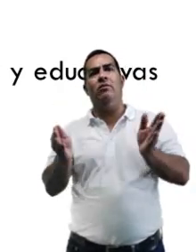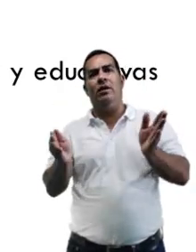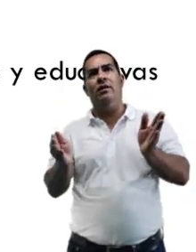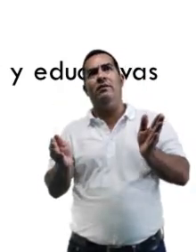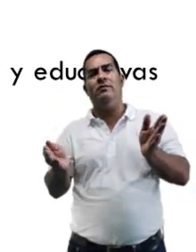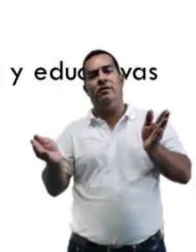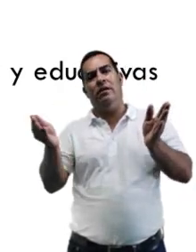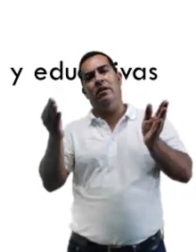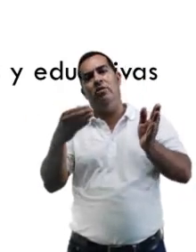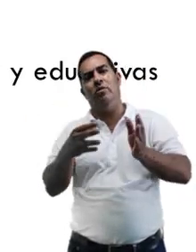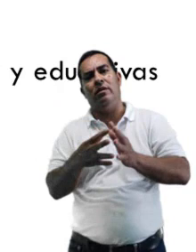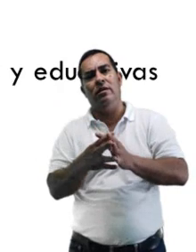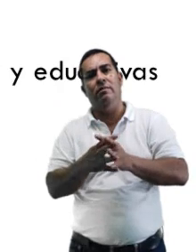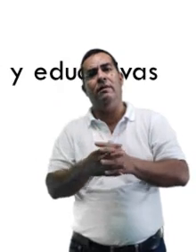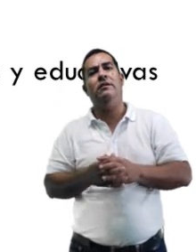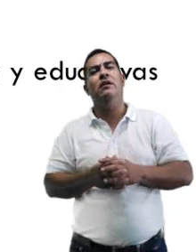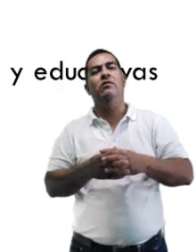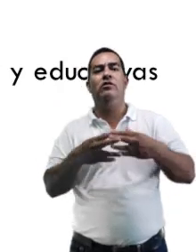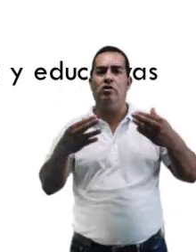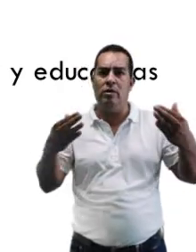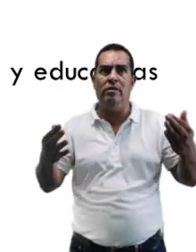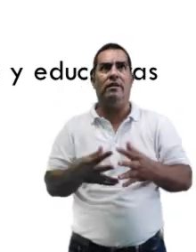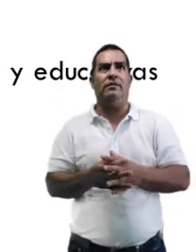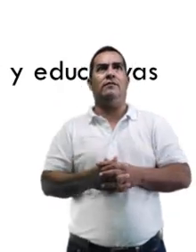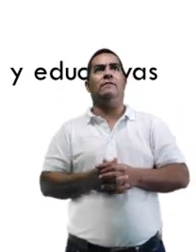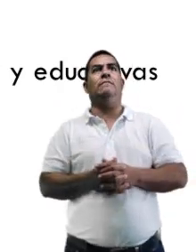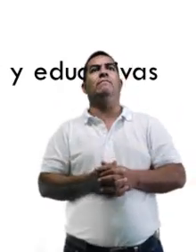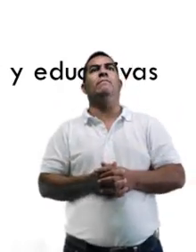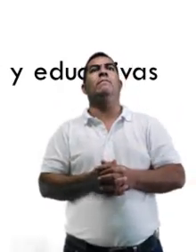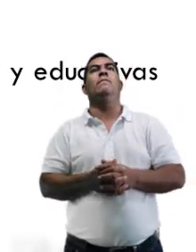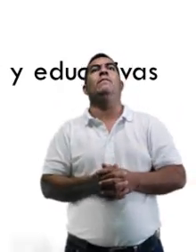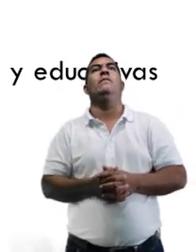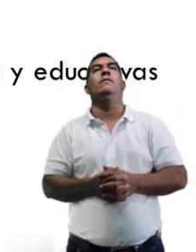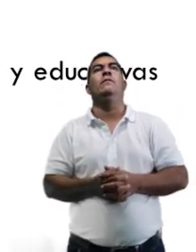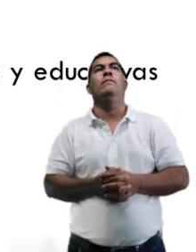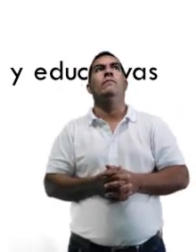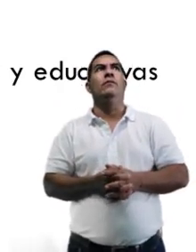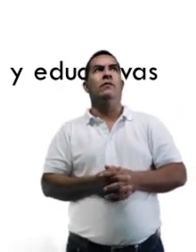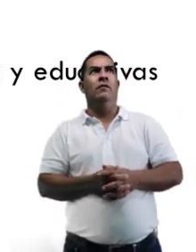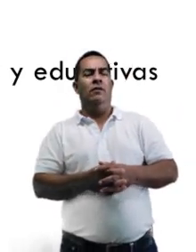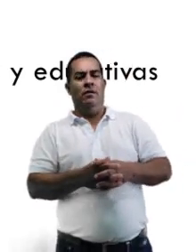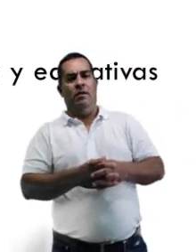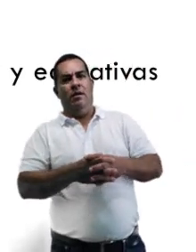propuestas laborales y educativas de su interés.